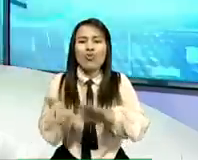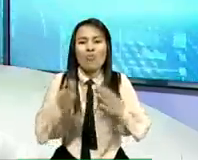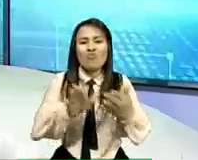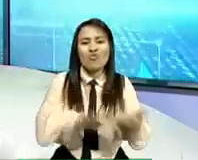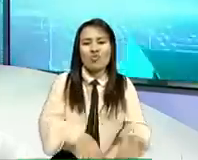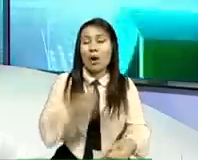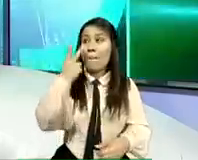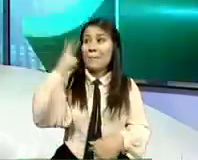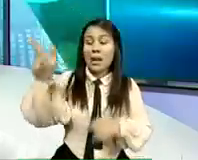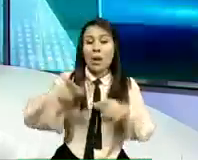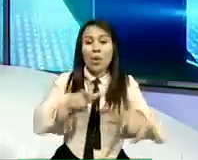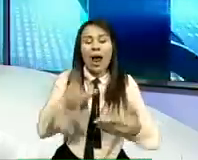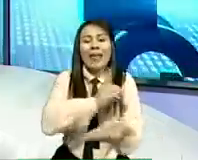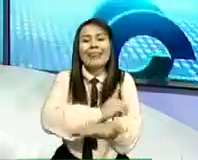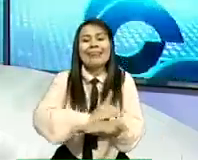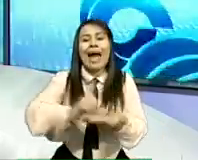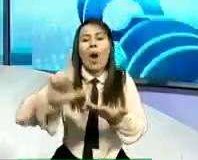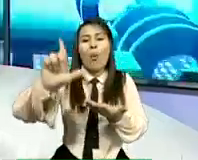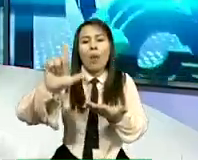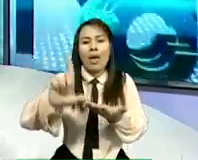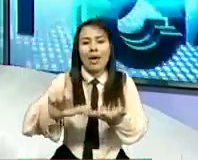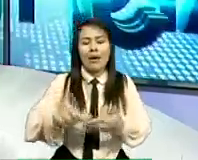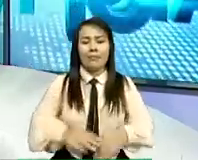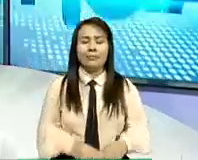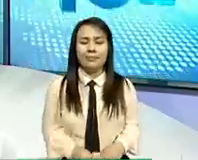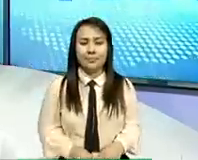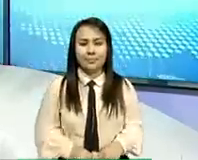del cantón Daule, en la provincia del Guayas.